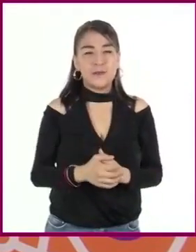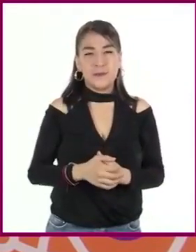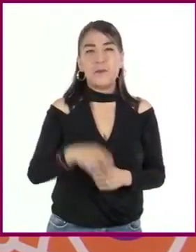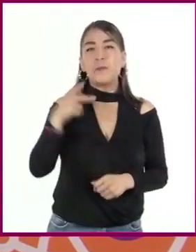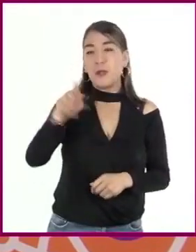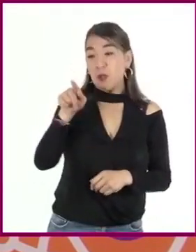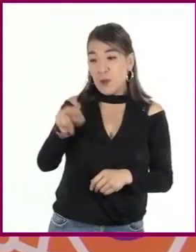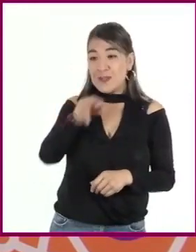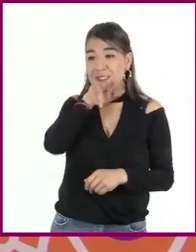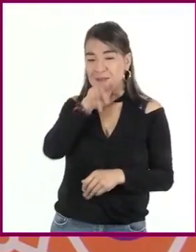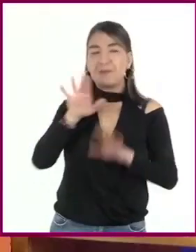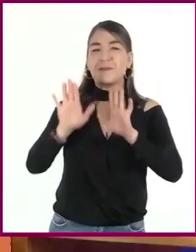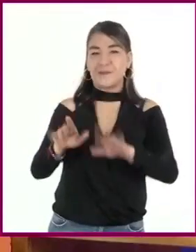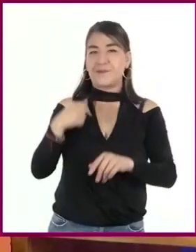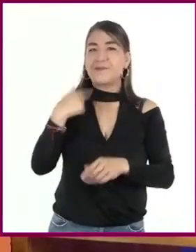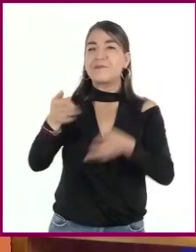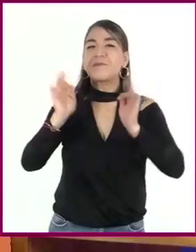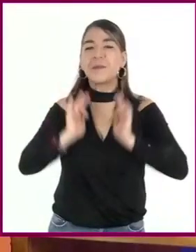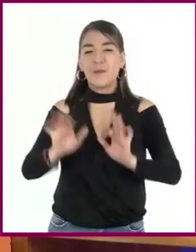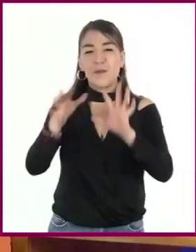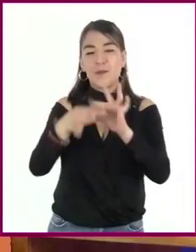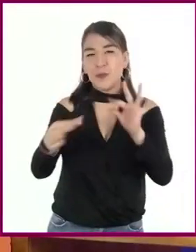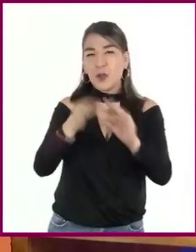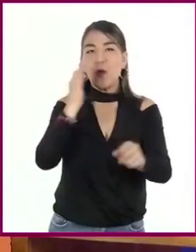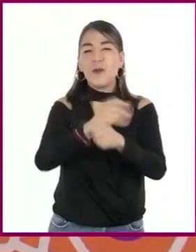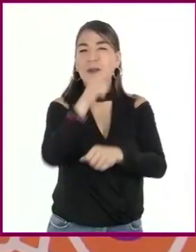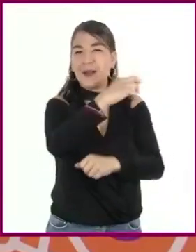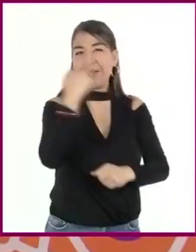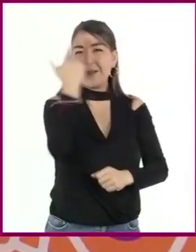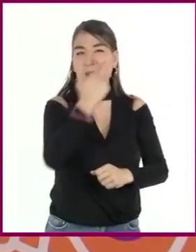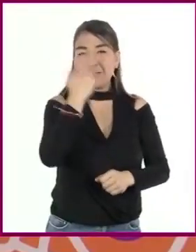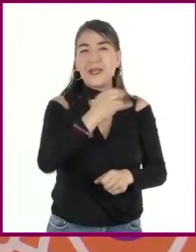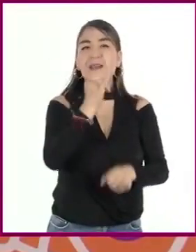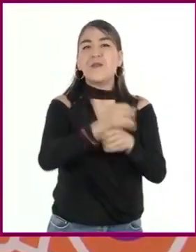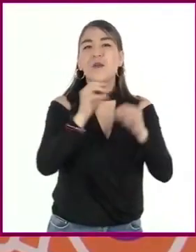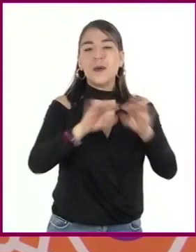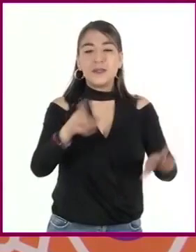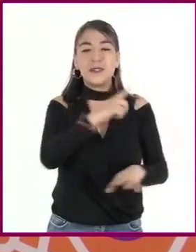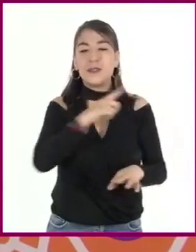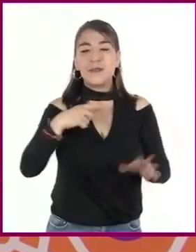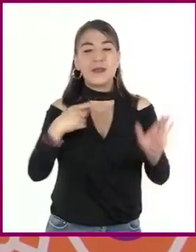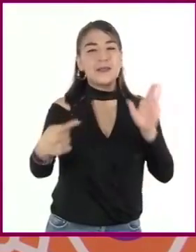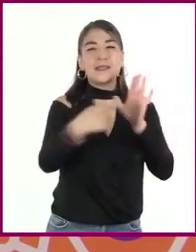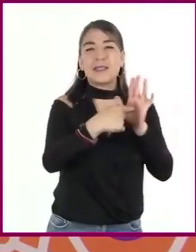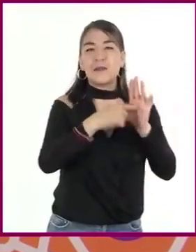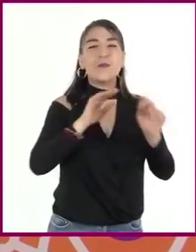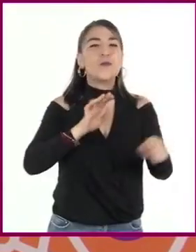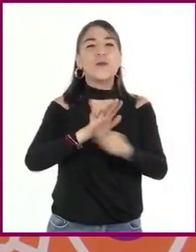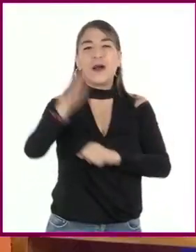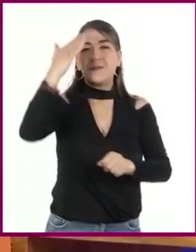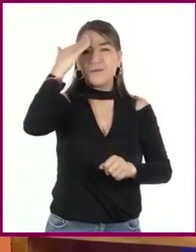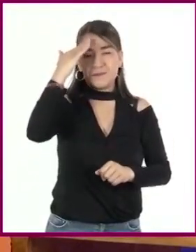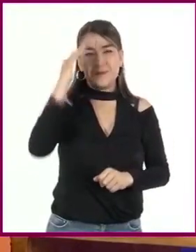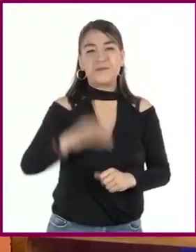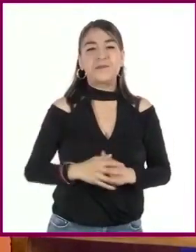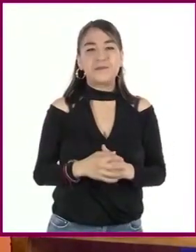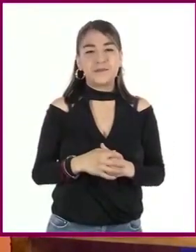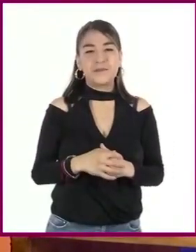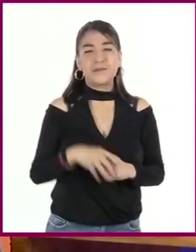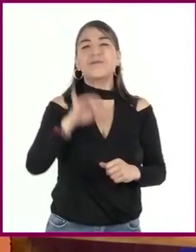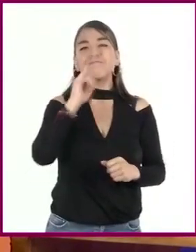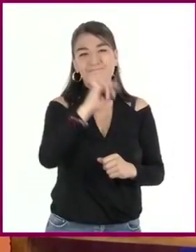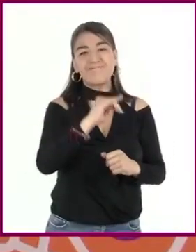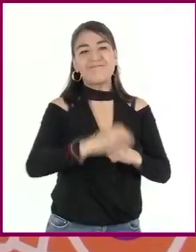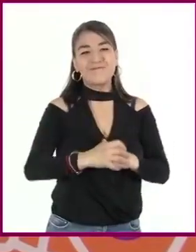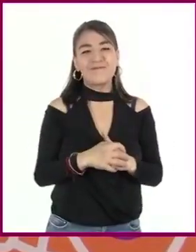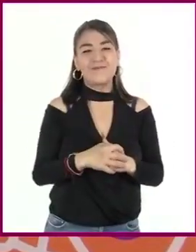más tranquila, te propongo que revisemos los elementos en los que hay que centrarse principalmente. ¿Qué te parece? Sí,